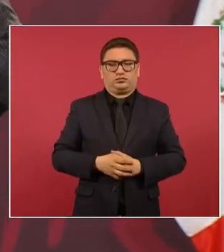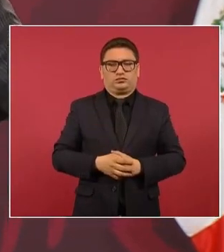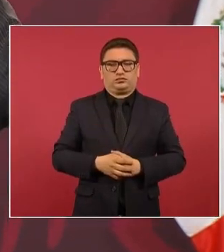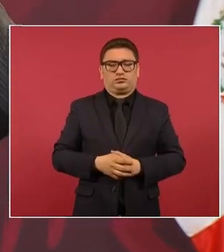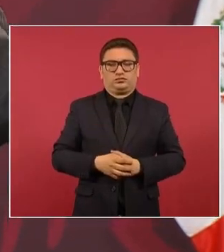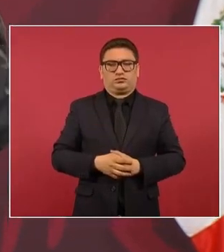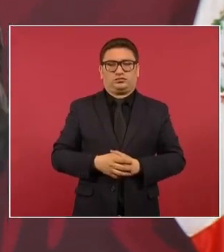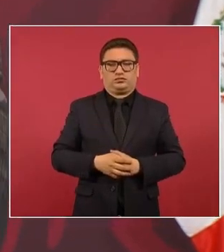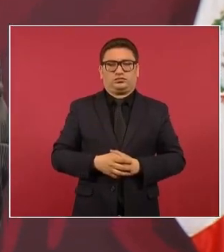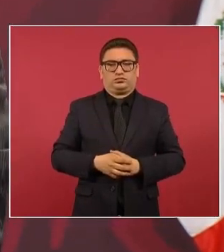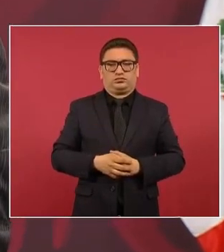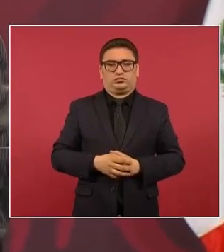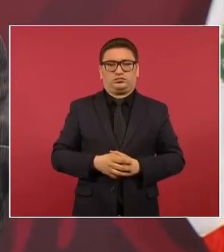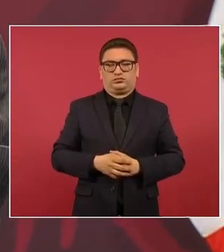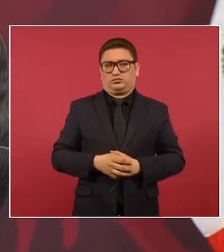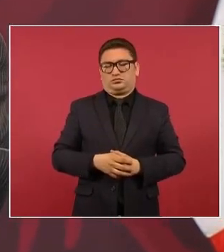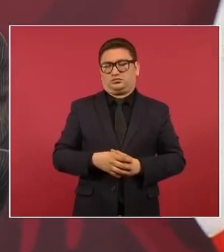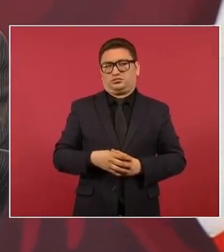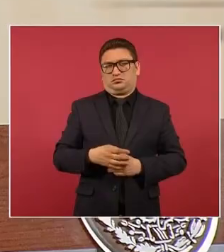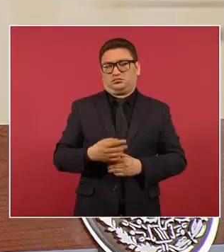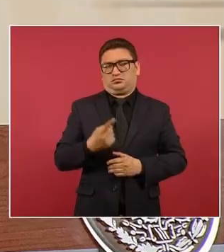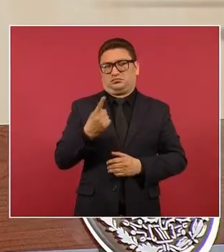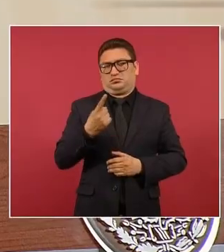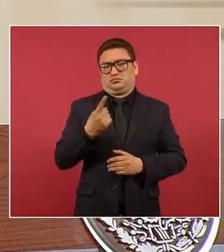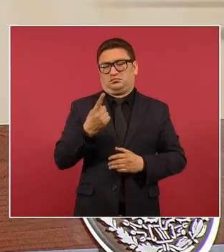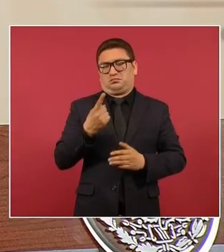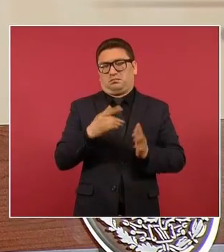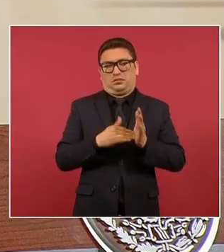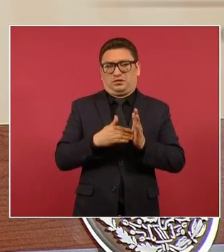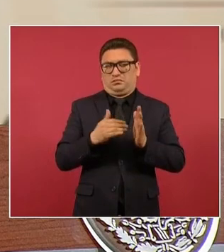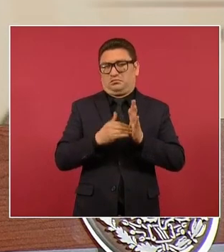son de miles de millones de dólares.